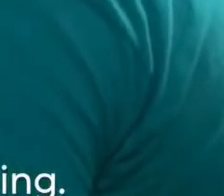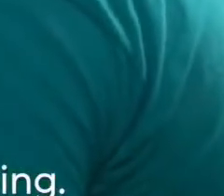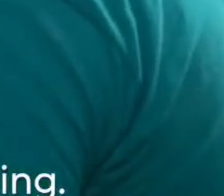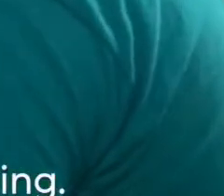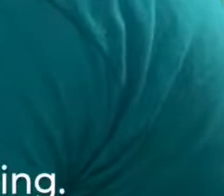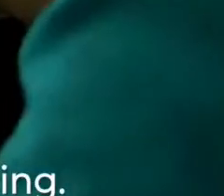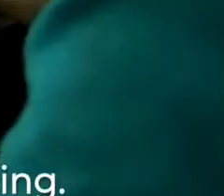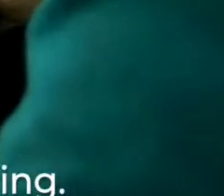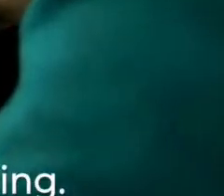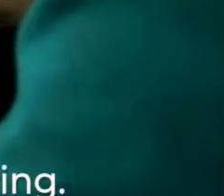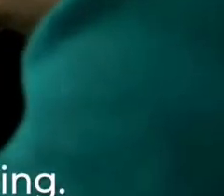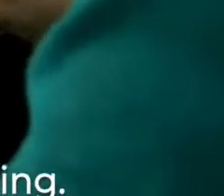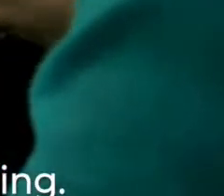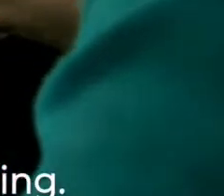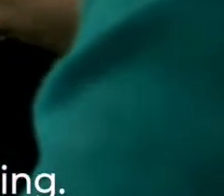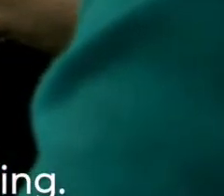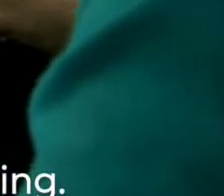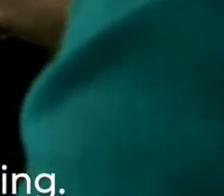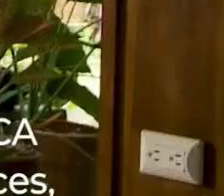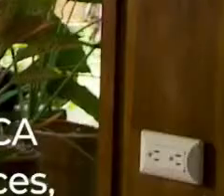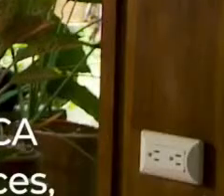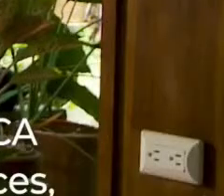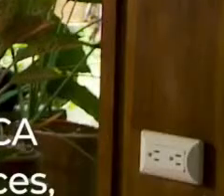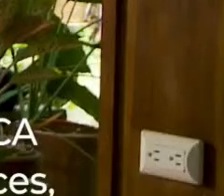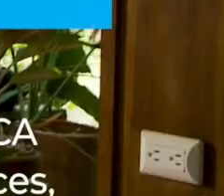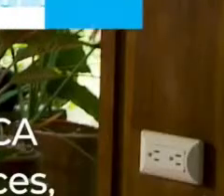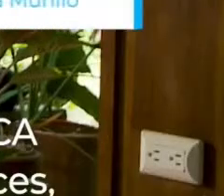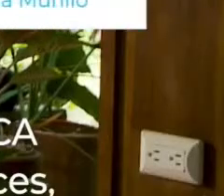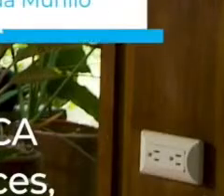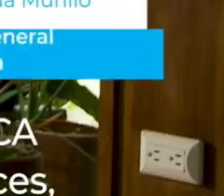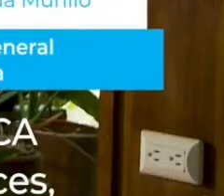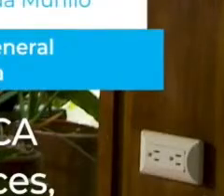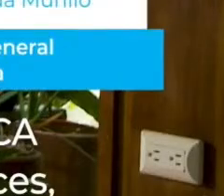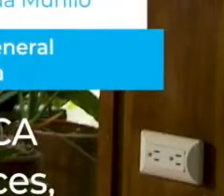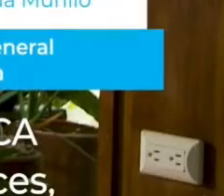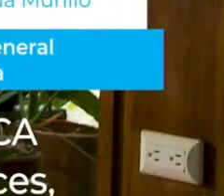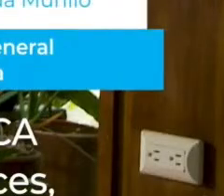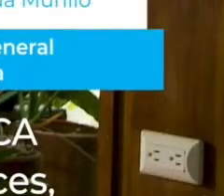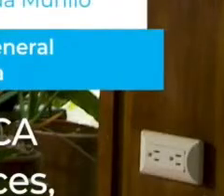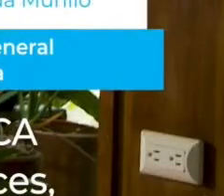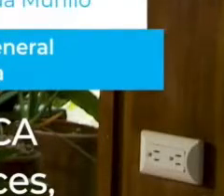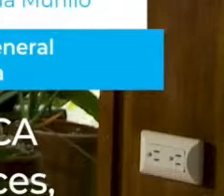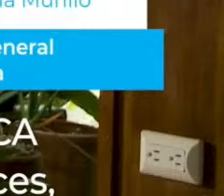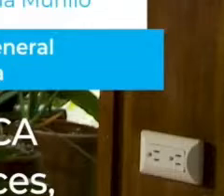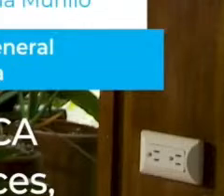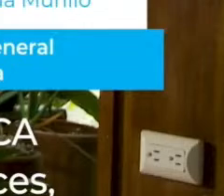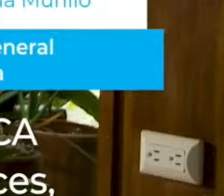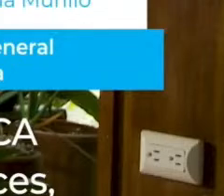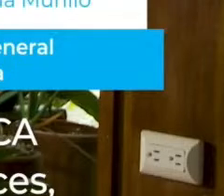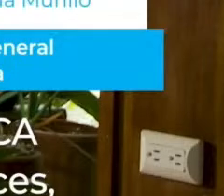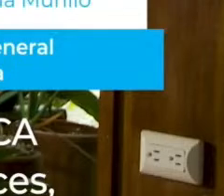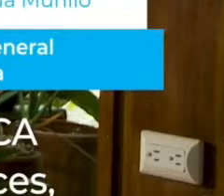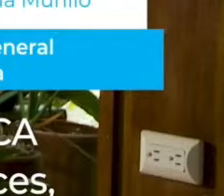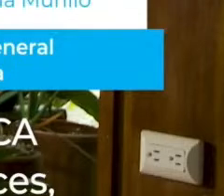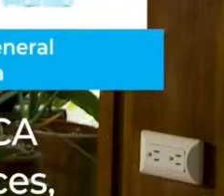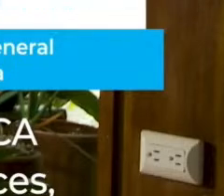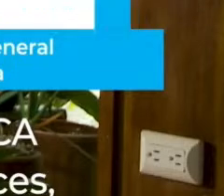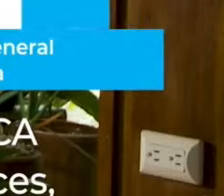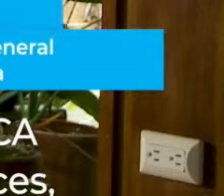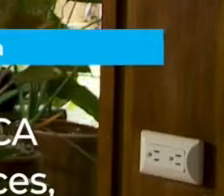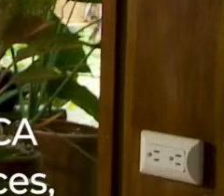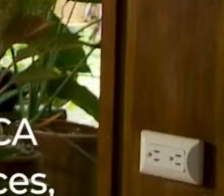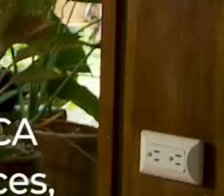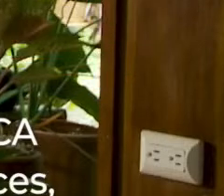MISIT en marketing digital. Tomamos la decisión de que Copelesca brindara